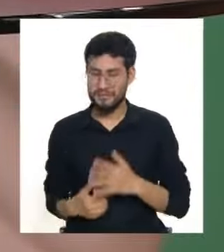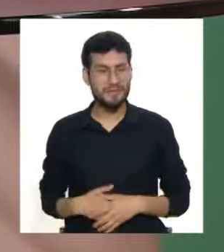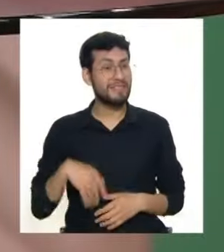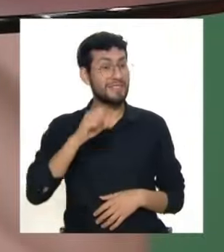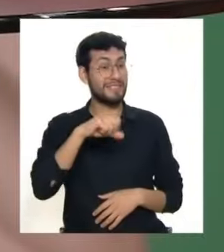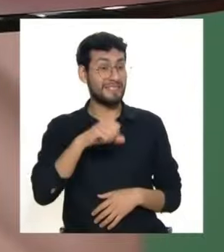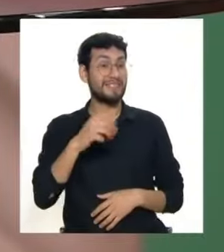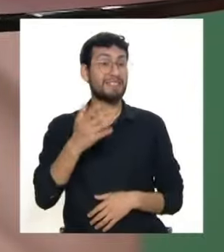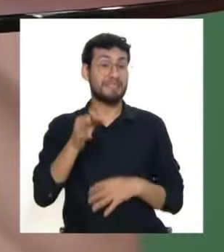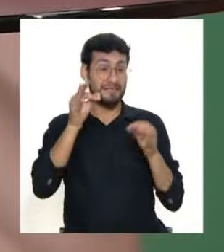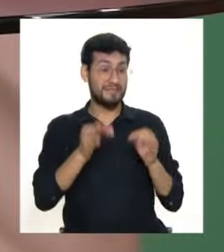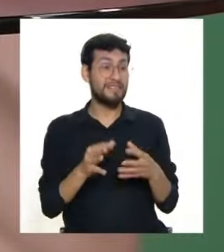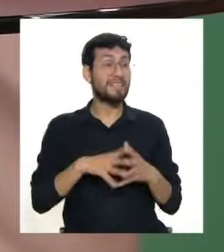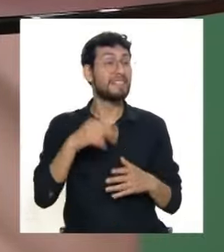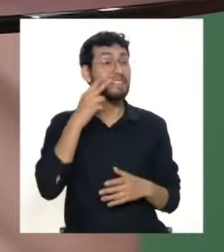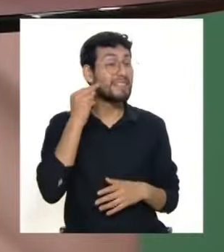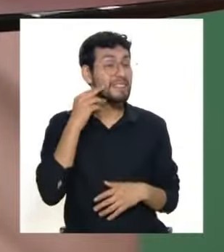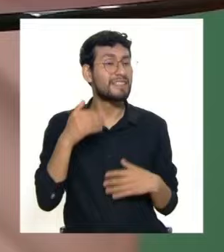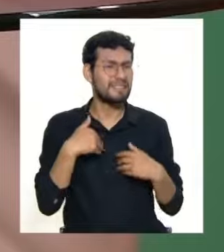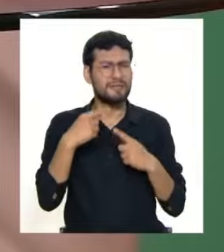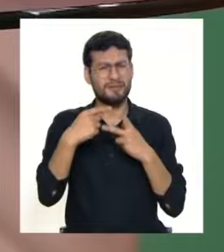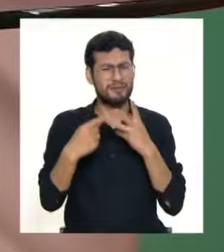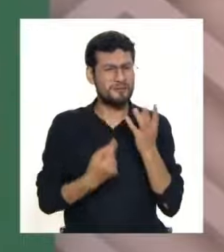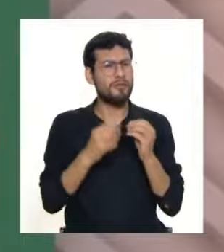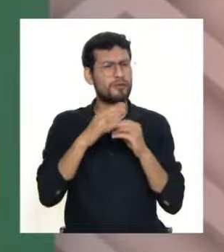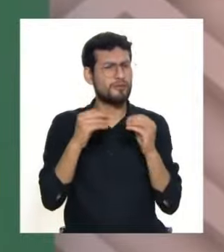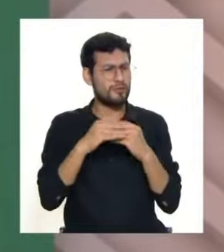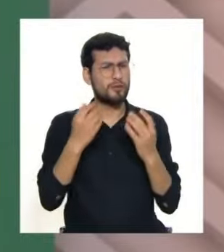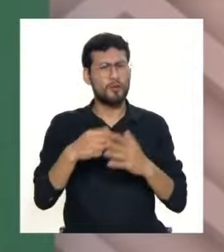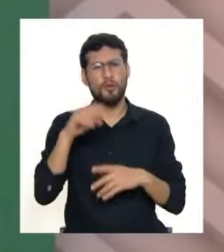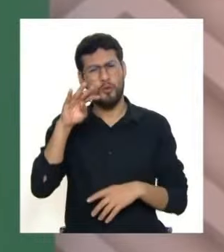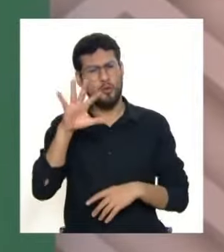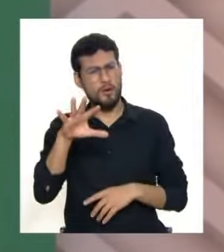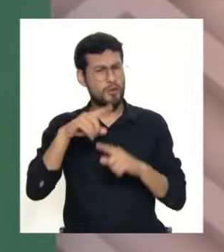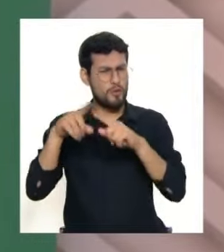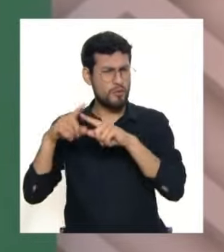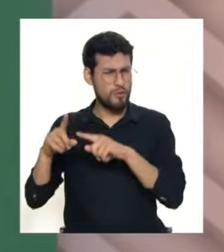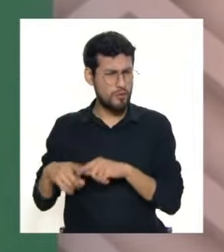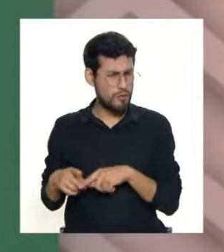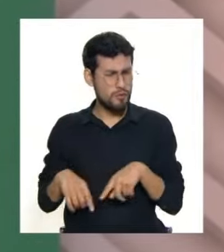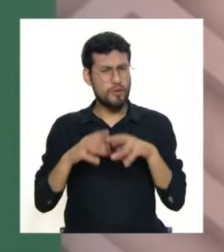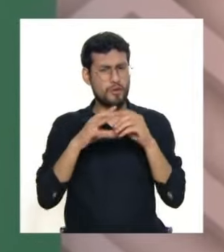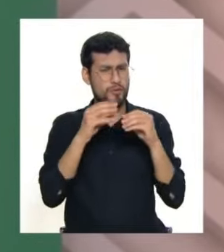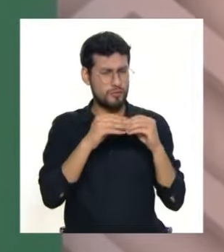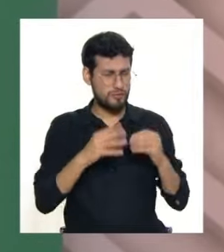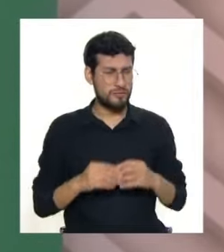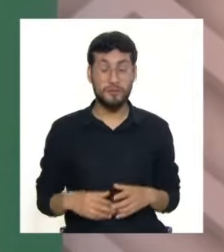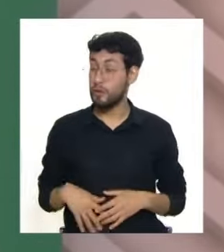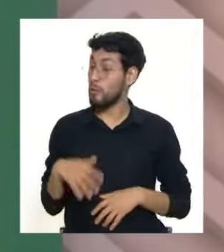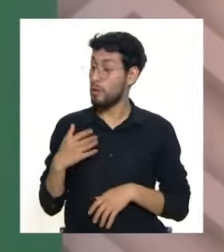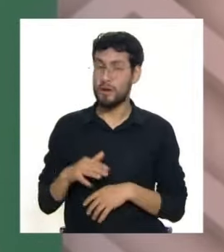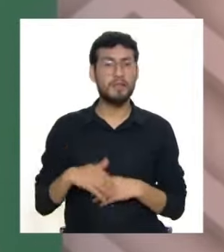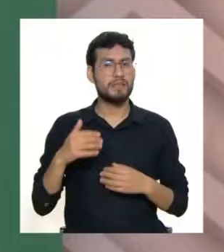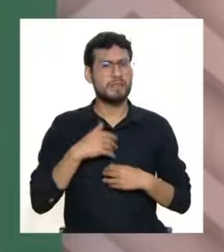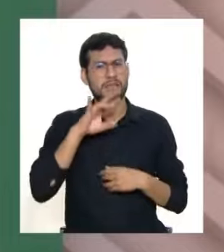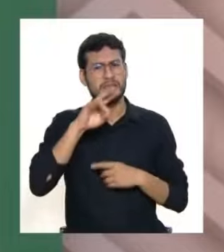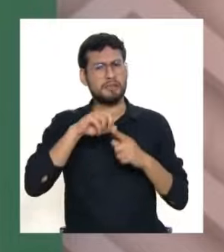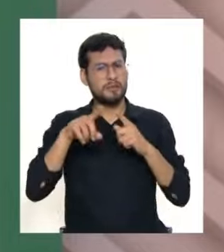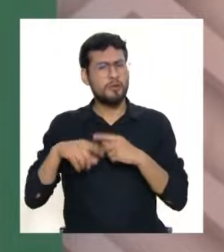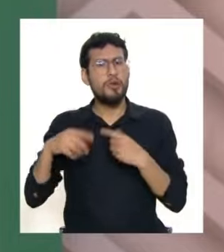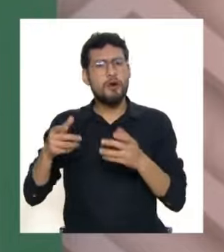claro. Definitivamente la selva produce muchísimas frutas, alrededor de 45 variedades de frutas, alrededor de 7 variedades